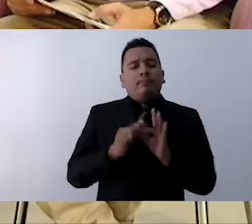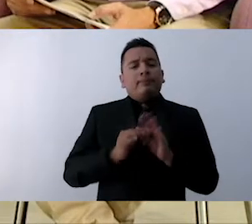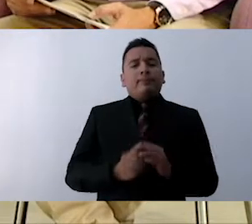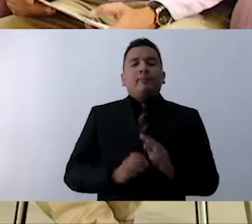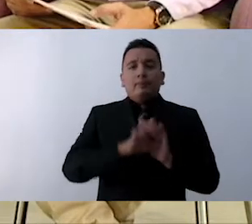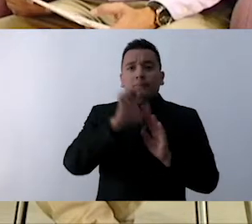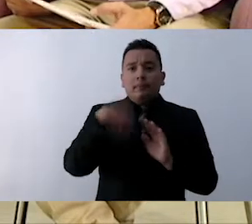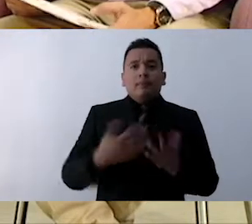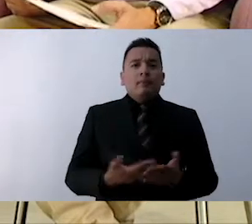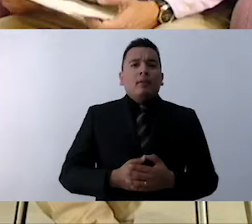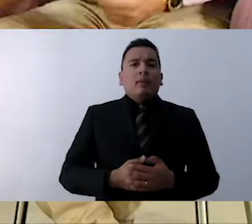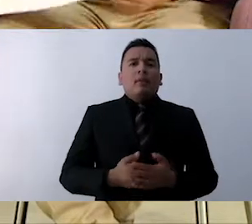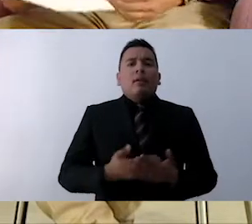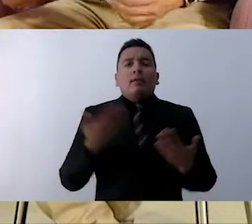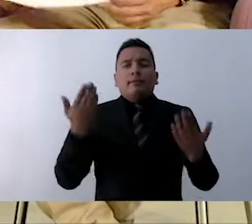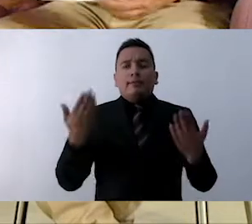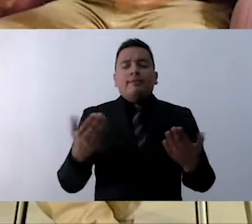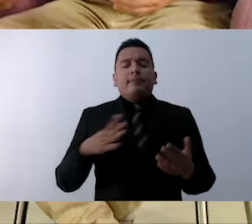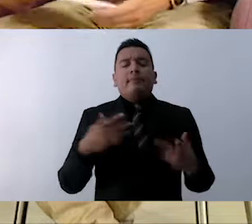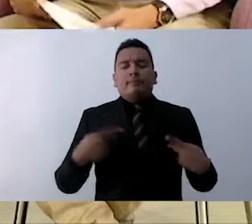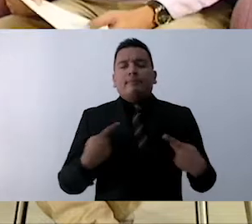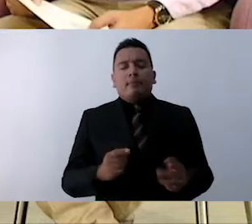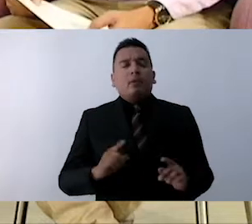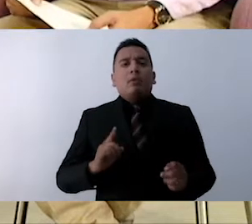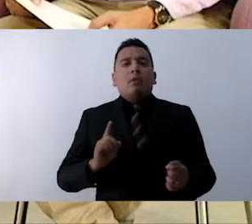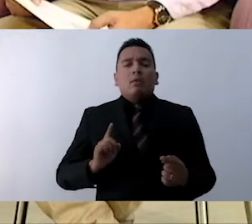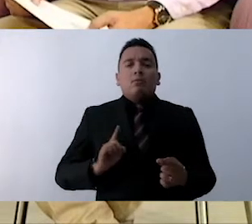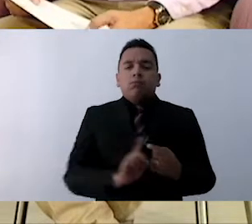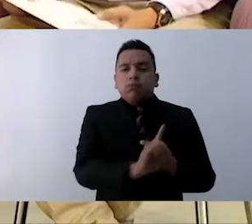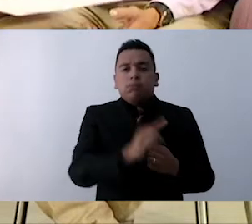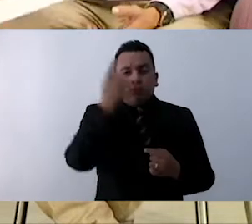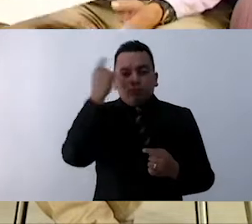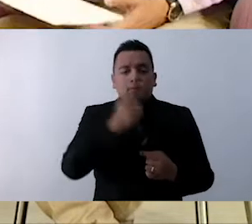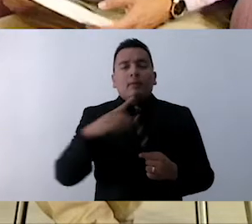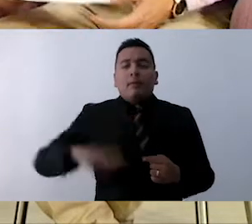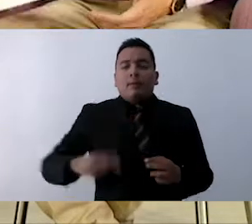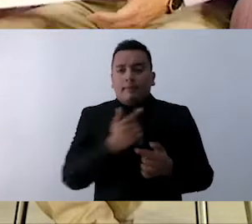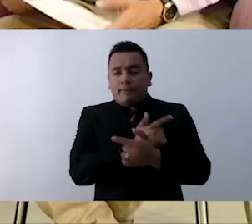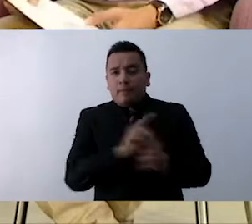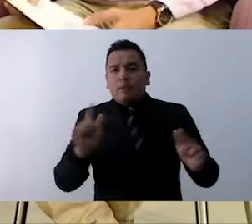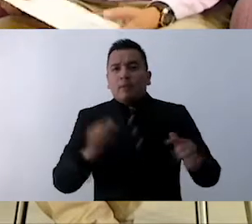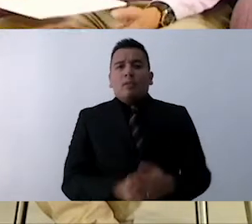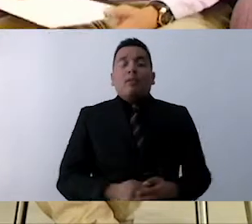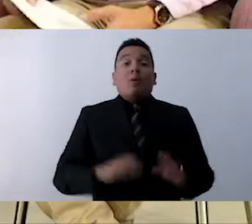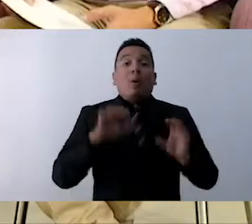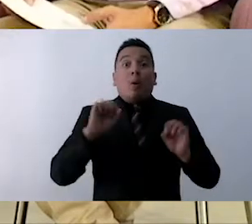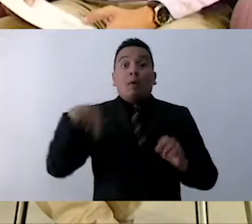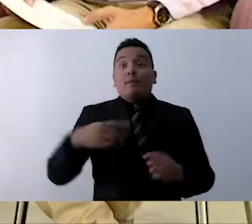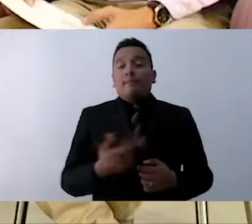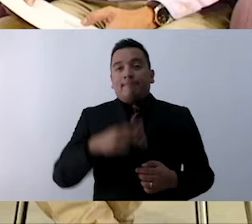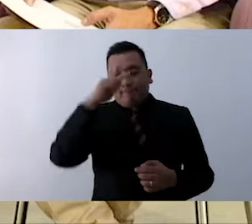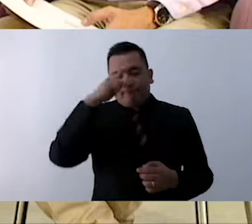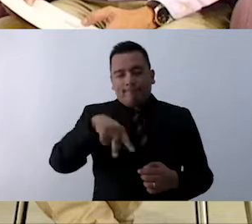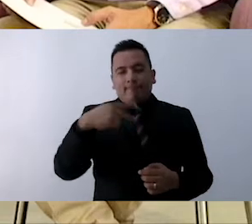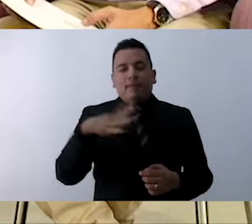la pausa, que los procesos en los cuales se han ido desarrollando la participación ciudadana y lo que han hecho las instituciones